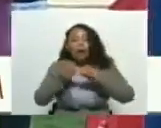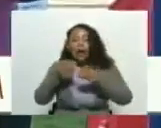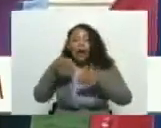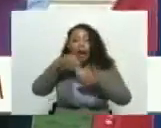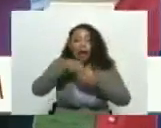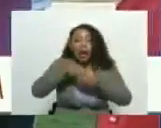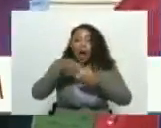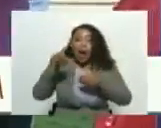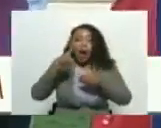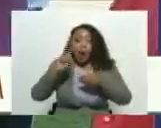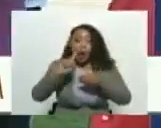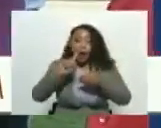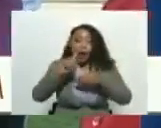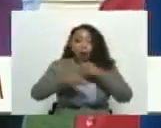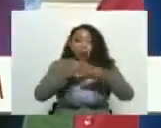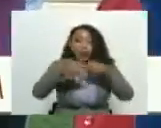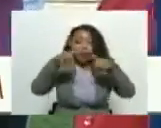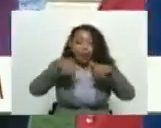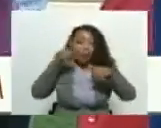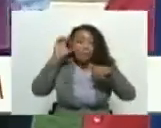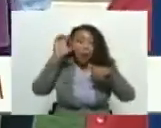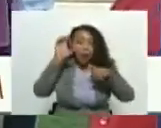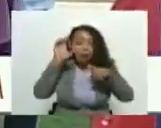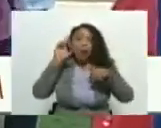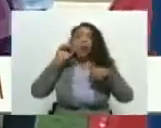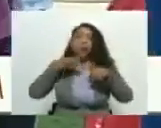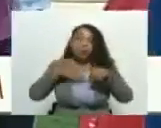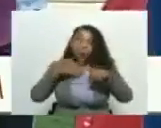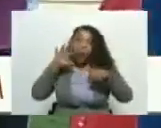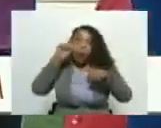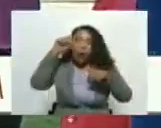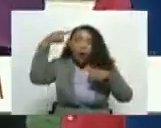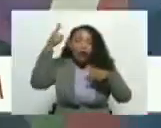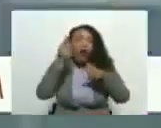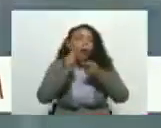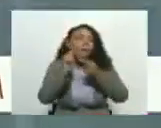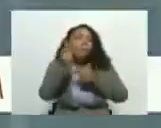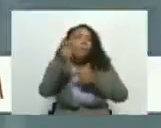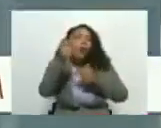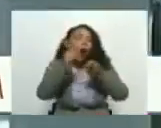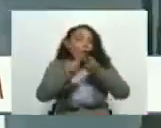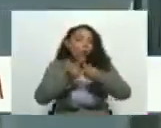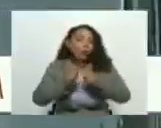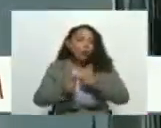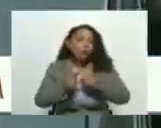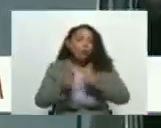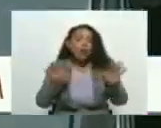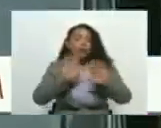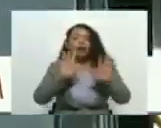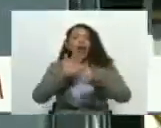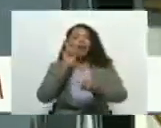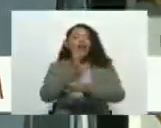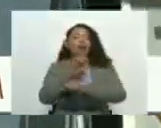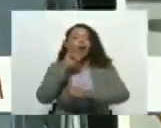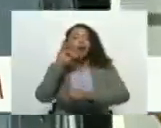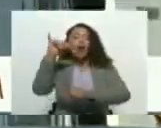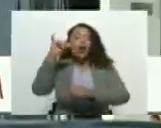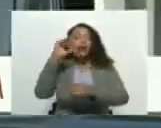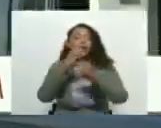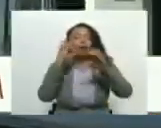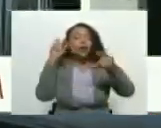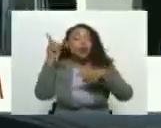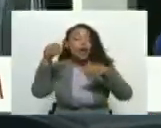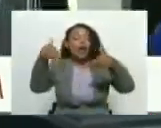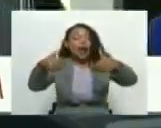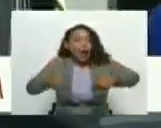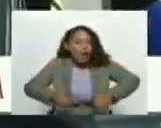se produzca en el país para también complementar. Así es, y es tanto así, doctora, que ya nosotros le podemos informar a los transportistas que producto del